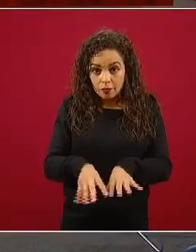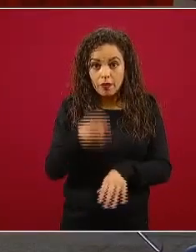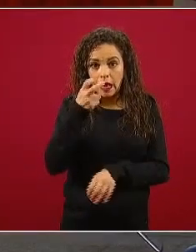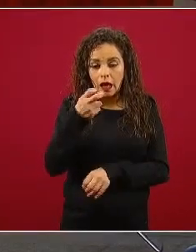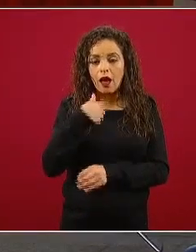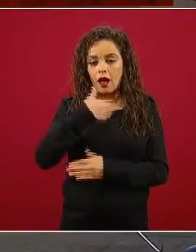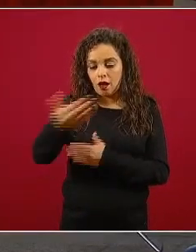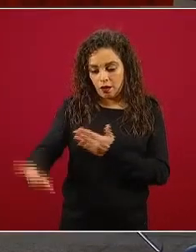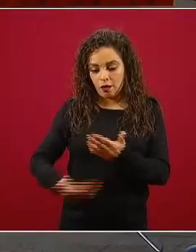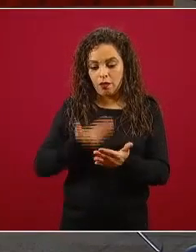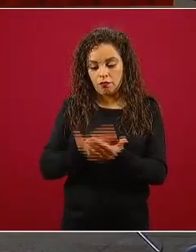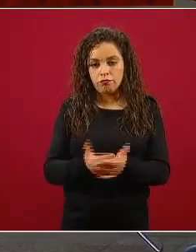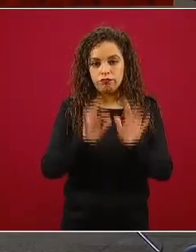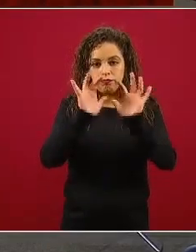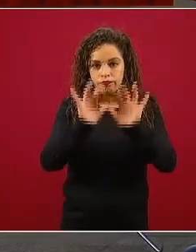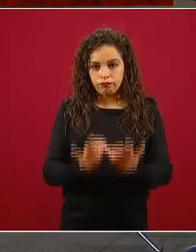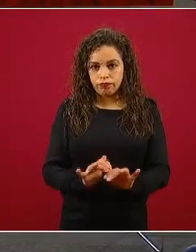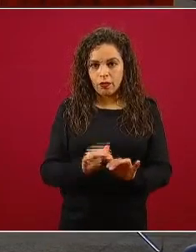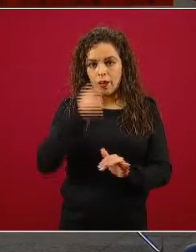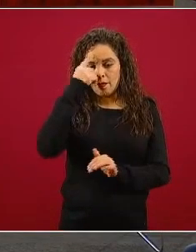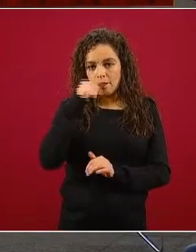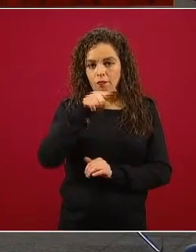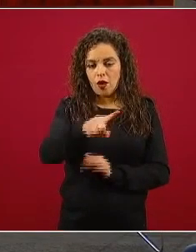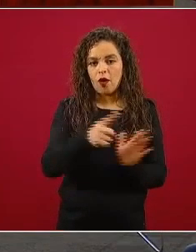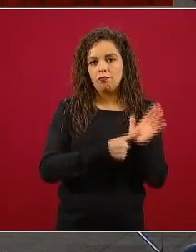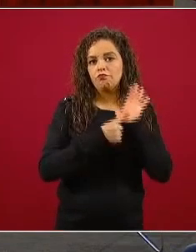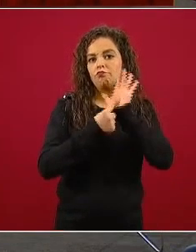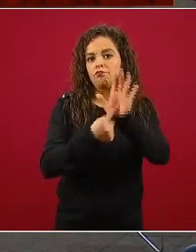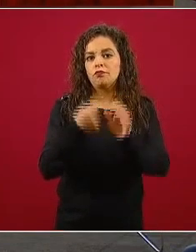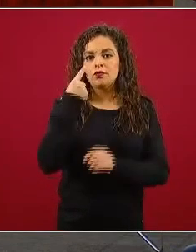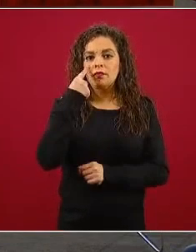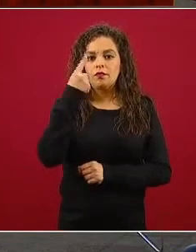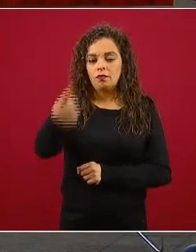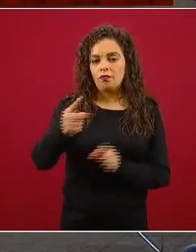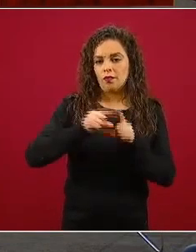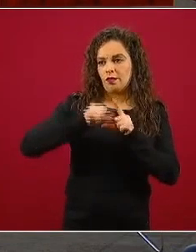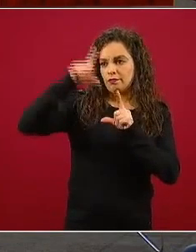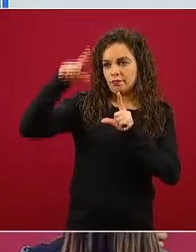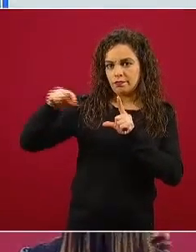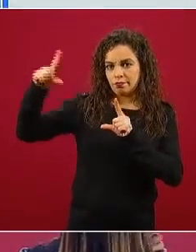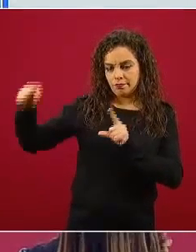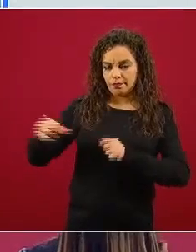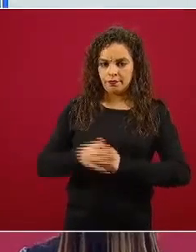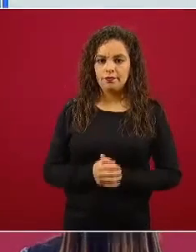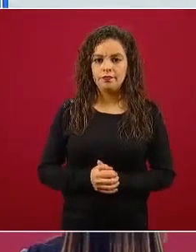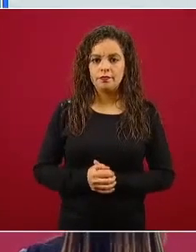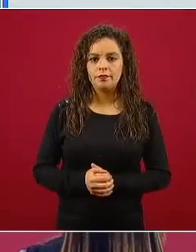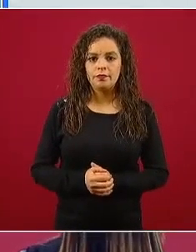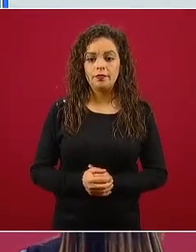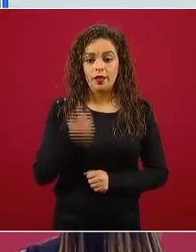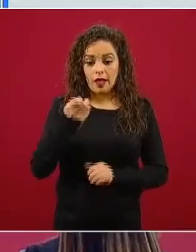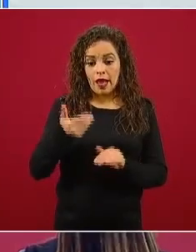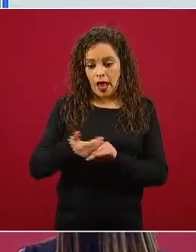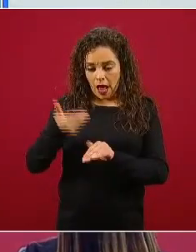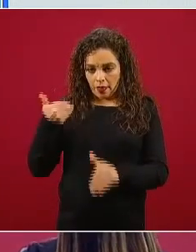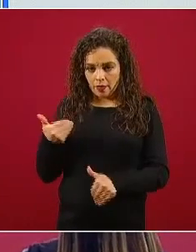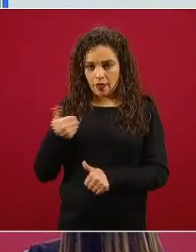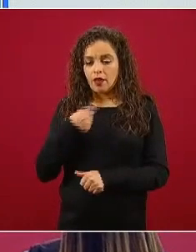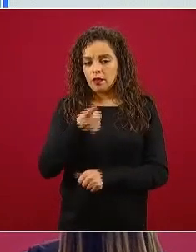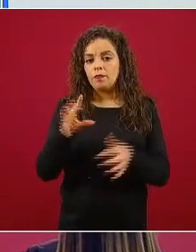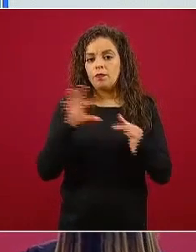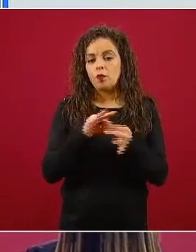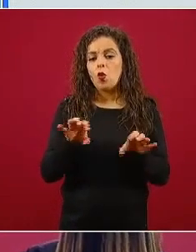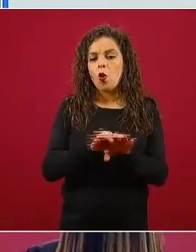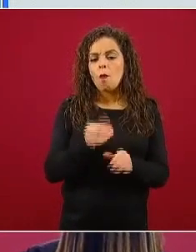comunicamos. Antes de tomar la gráfica, les explico cómo es el proceso de notificación de la mortalidad o de